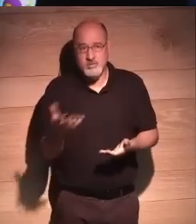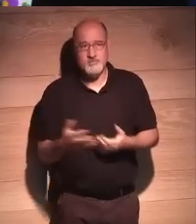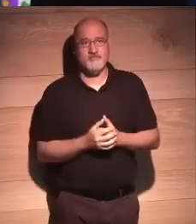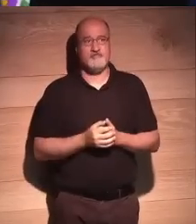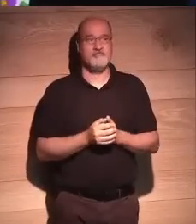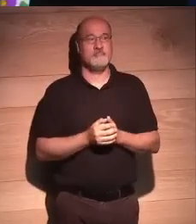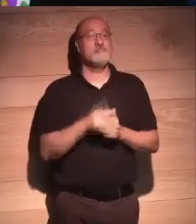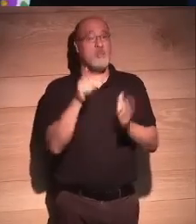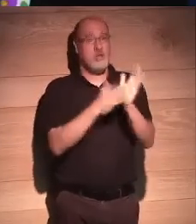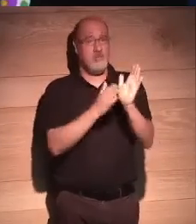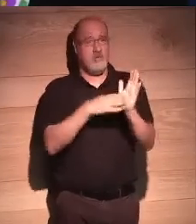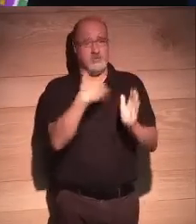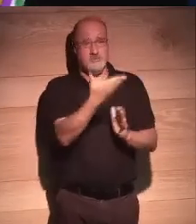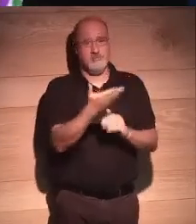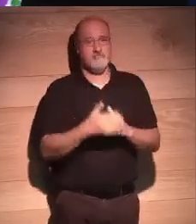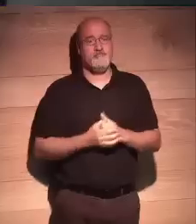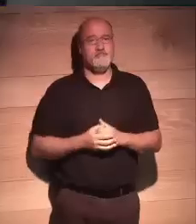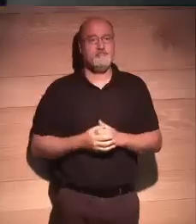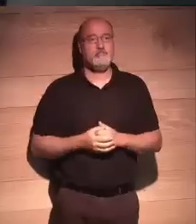Vamos a aplaudirle también a Andrés.